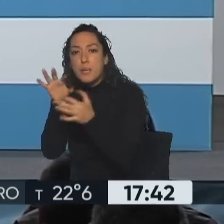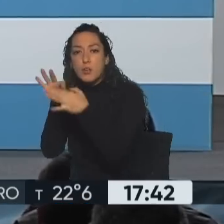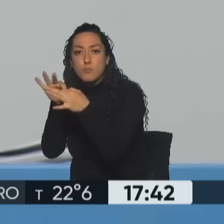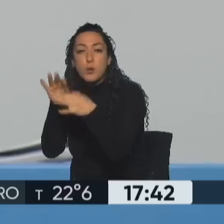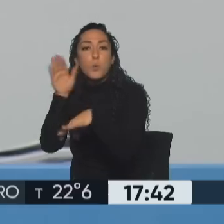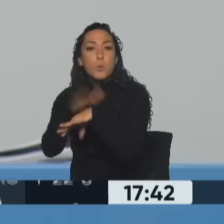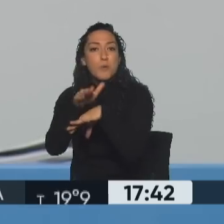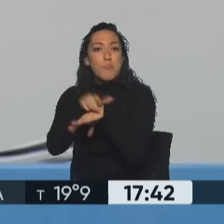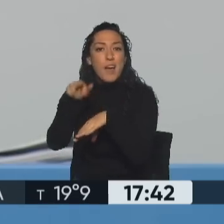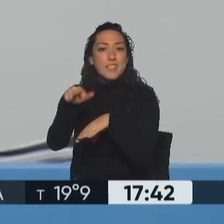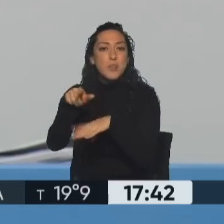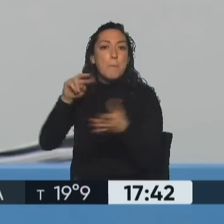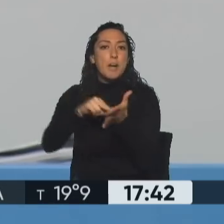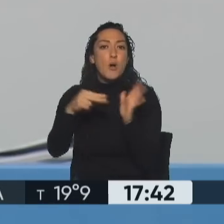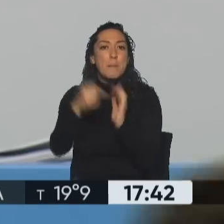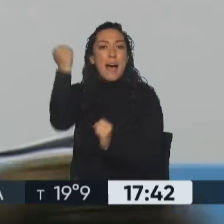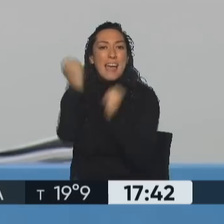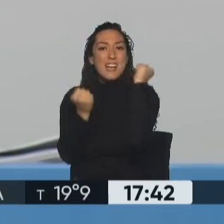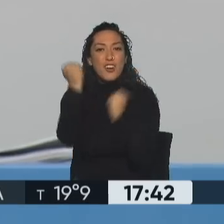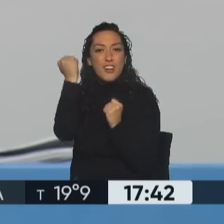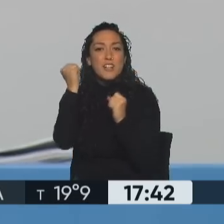desmadres económicos y de la